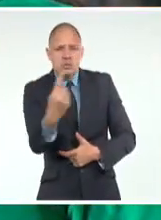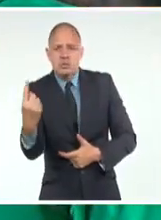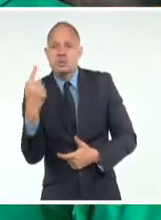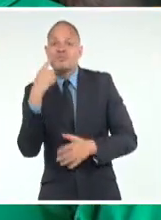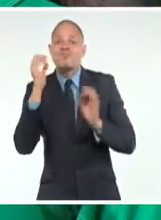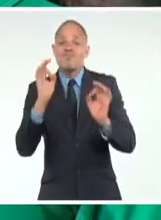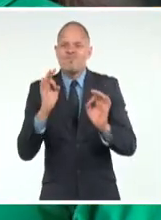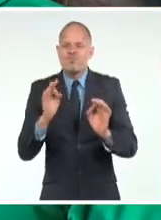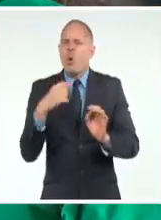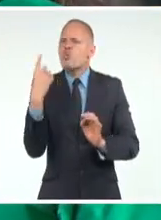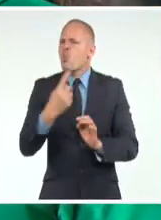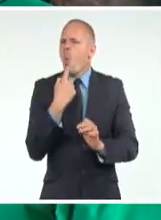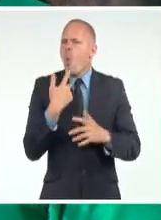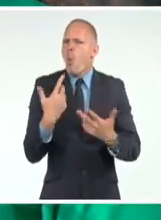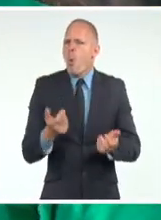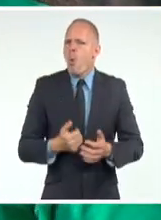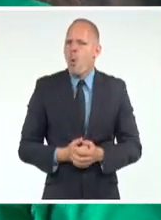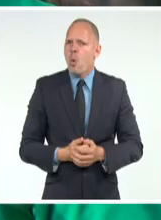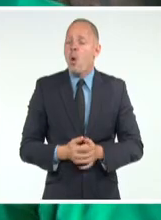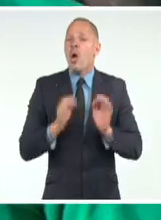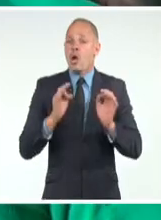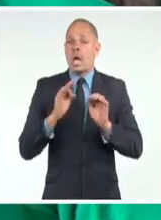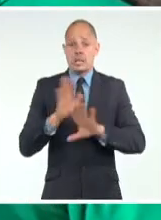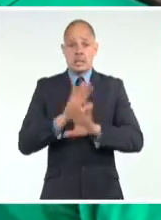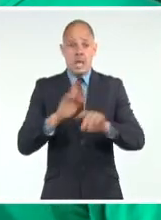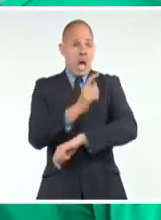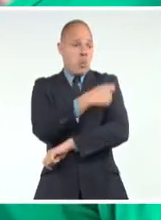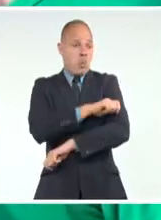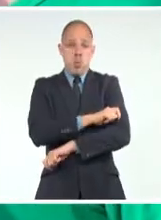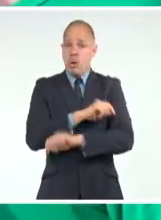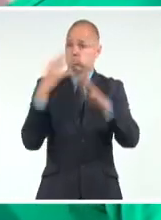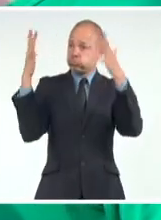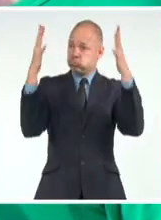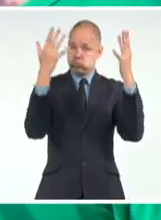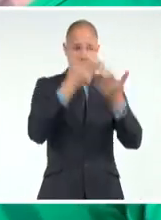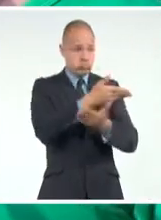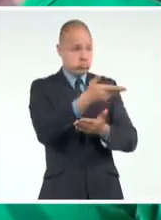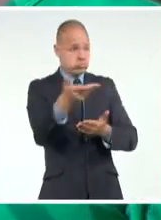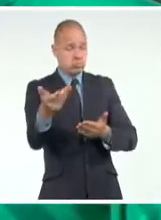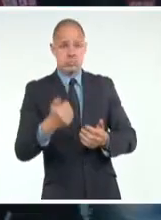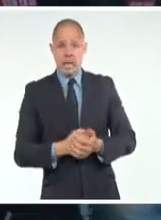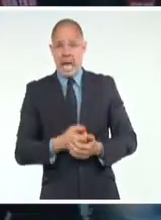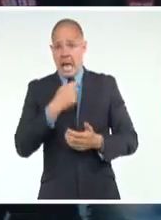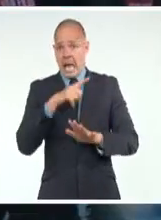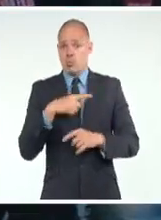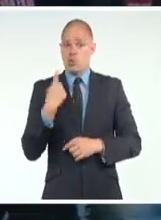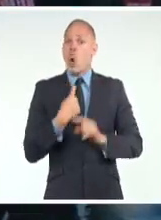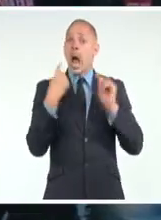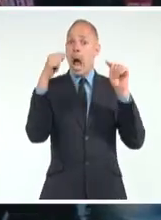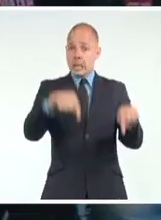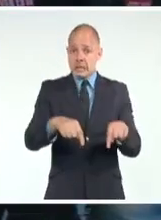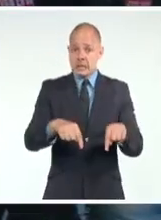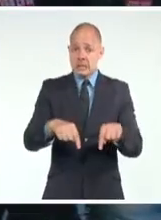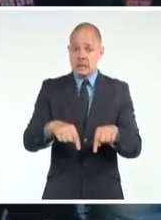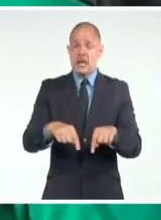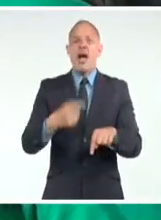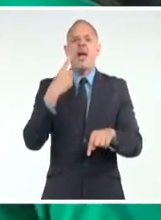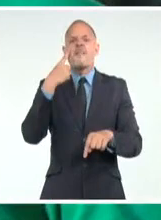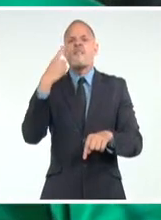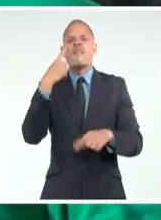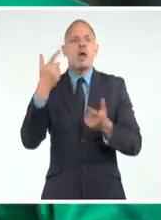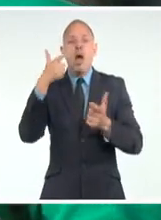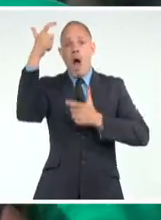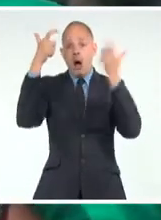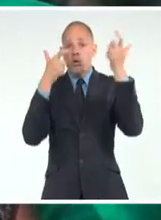del Ministerio del Interior fue la ovación del pueblo. Vimos llegar a la Brigada Especial, de cómo el pueblo aplaudía, de